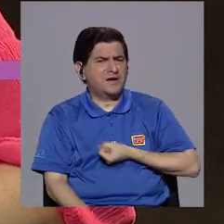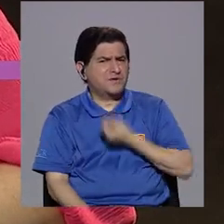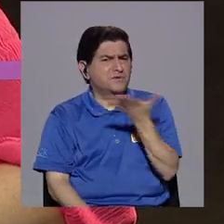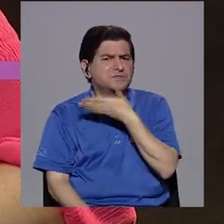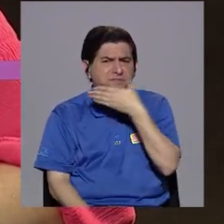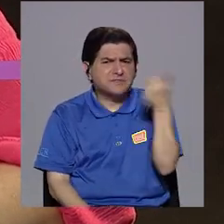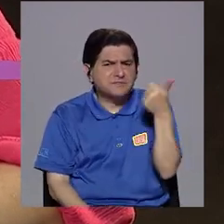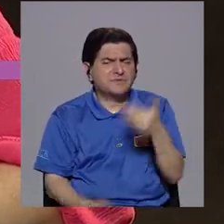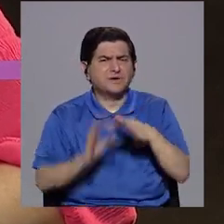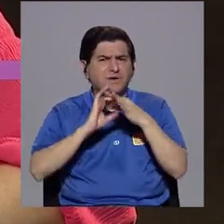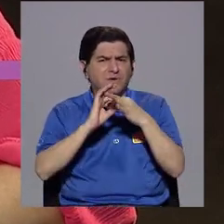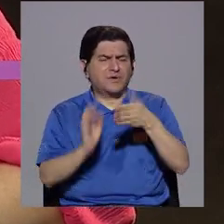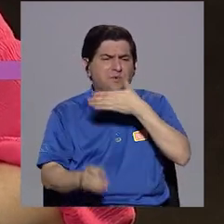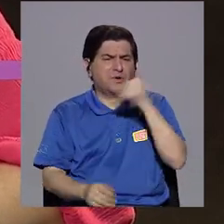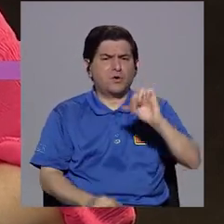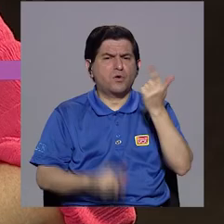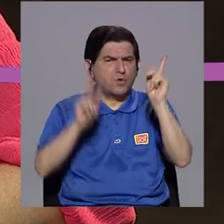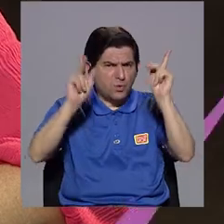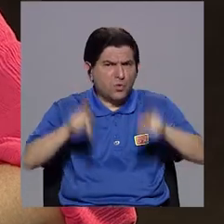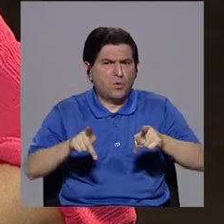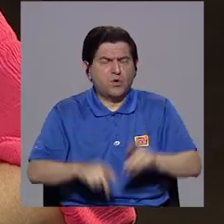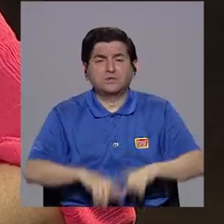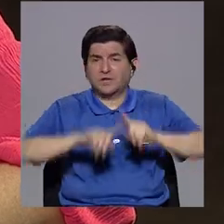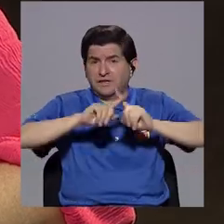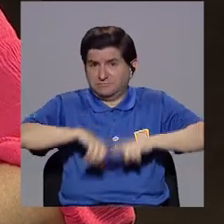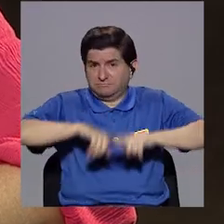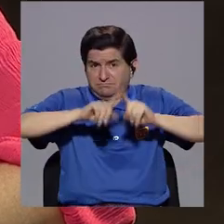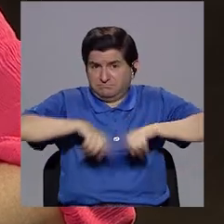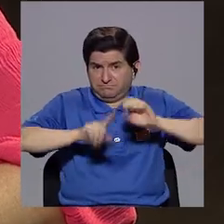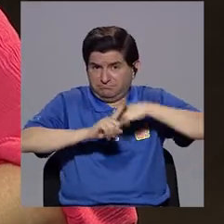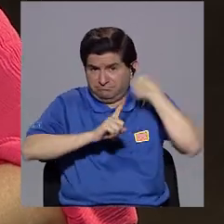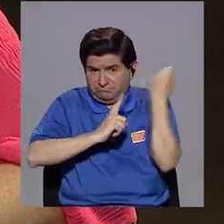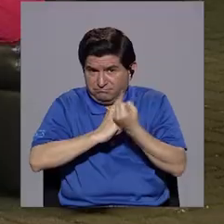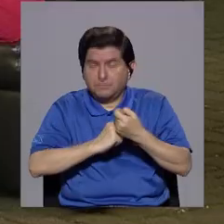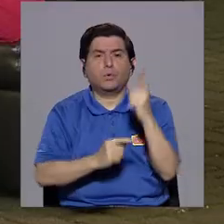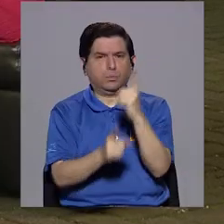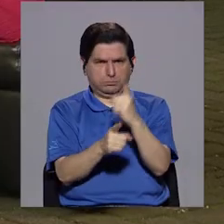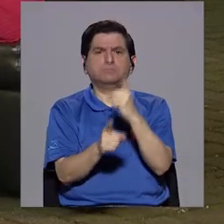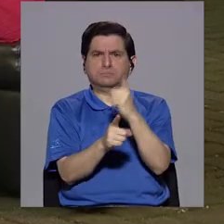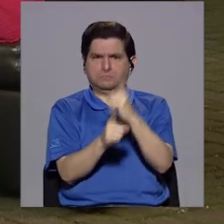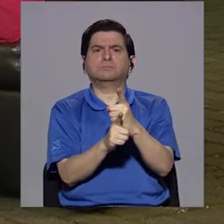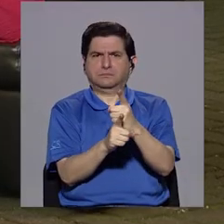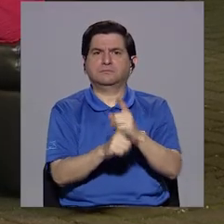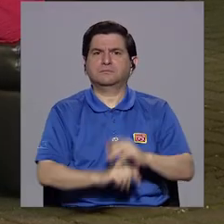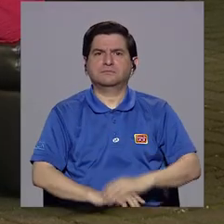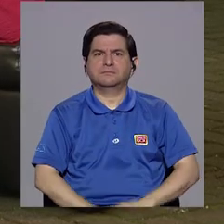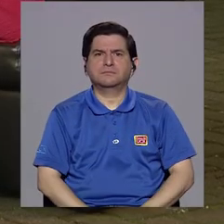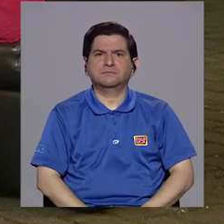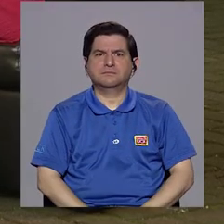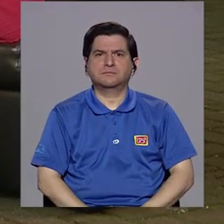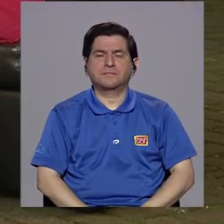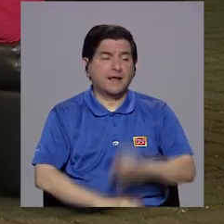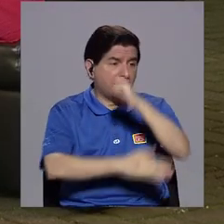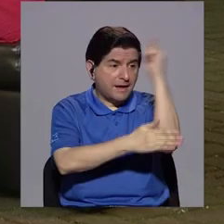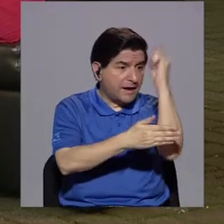a expresarnos mejor, a relacionarnos mejor con las demás personas, dependiendo de la situación. Correcto, correcto. O sea, el arte también tiene